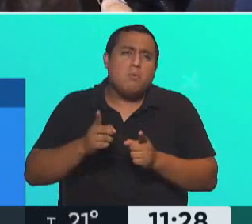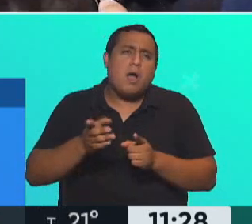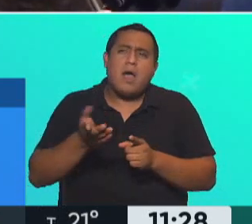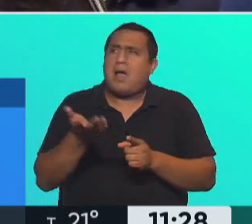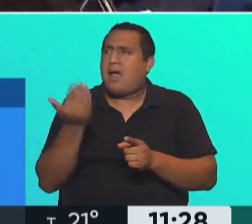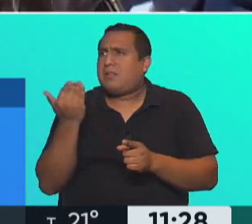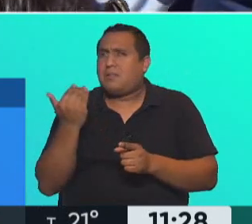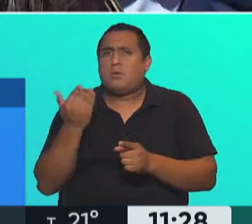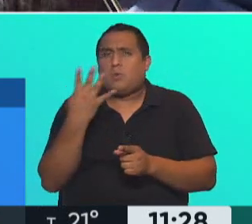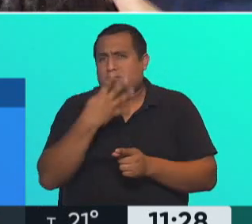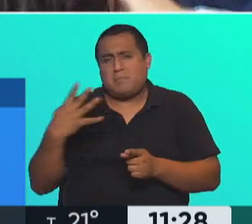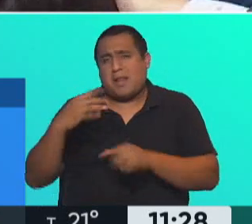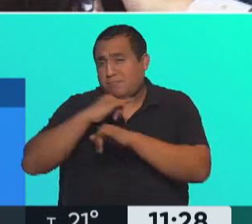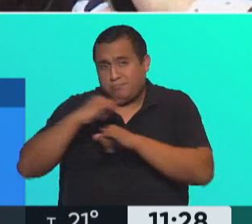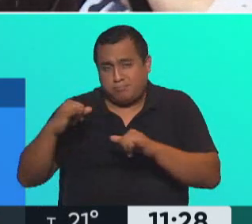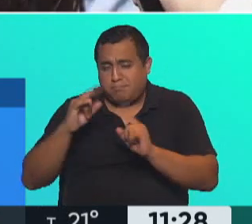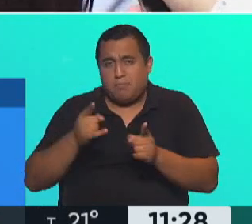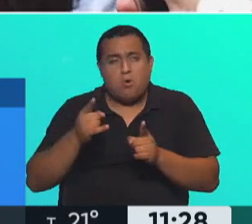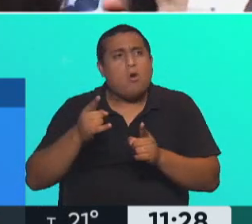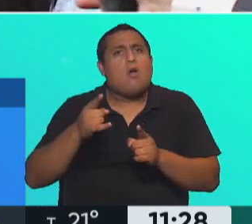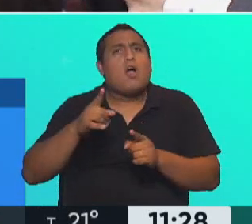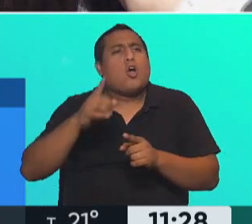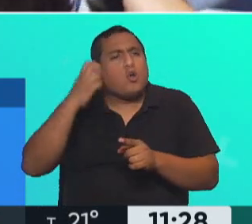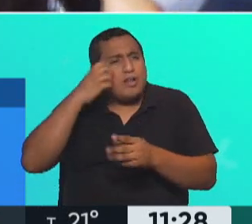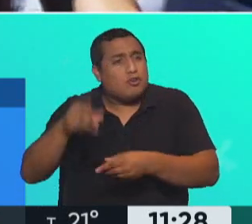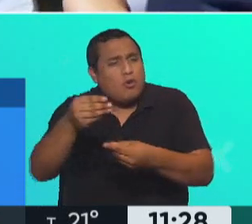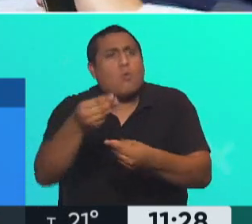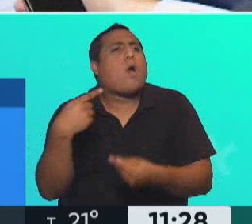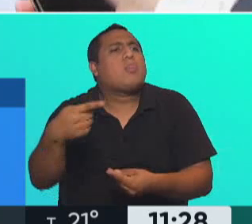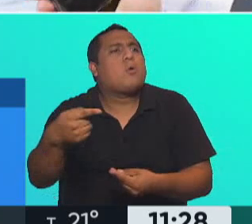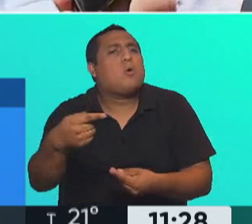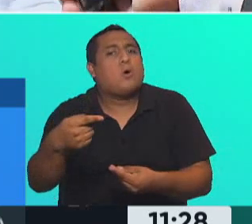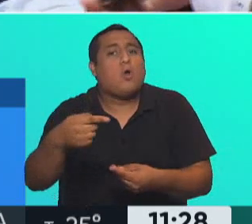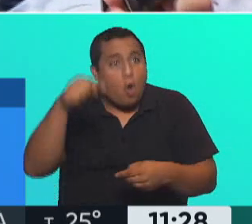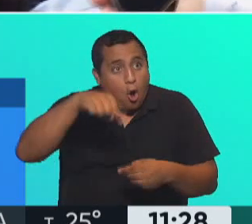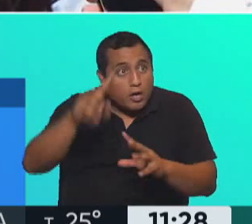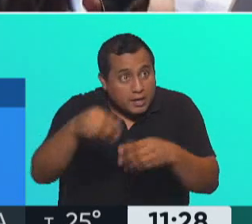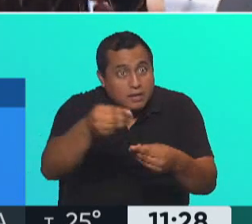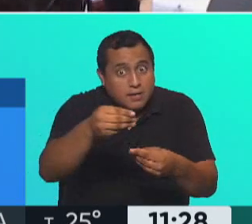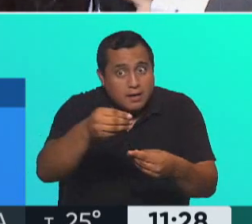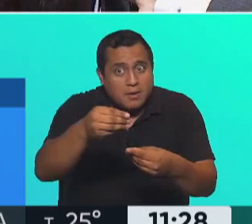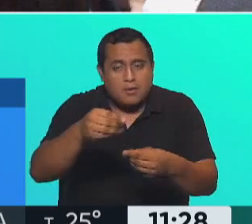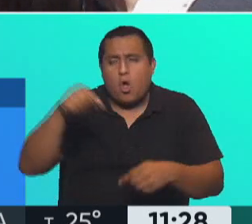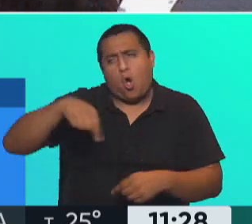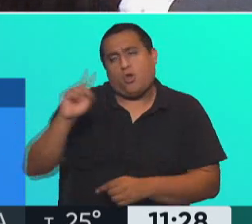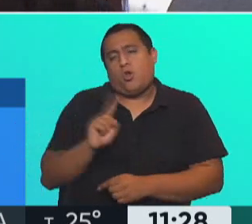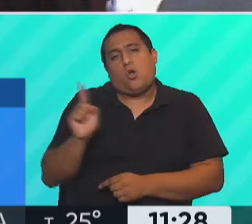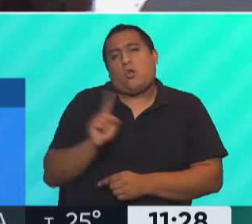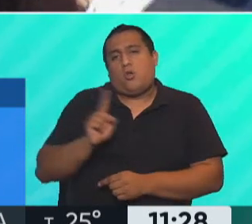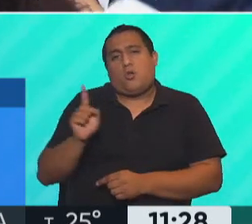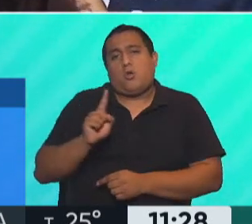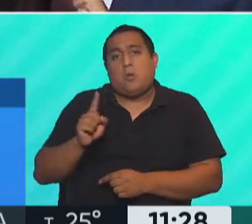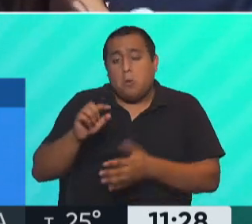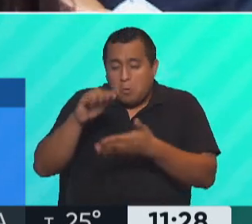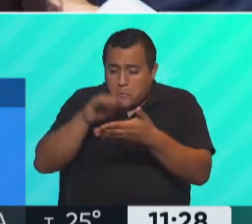hace aproximadamente 4 semanas. ¿Cuándo ingresa al Congreso? ¿Cuándo ingresa? Les pido disculpas, pero tengo que ingresar porque está siendo el presidente. ¿Cuándo ingresa hoy? No, hoy no. ¿Cuándo? Cuando